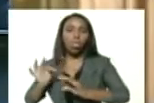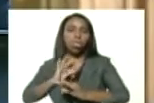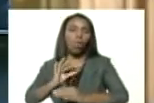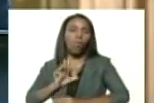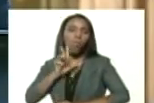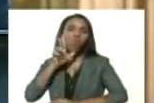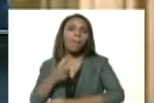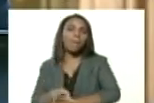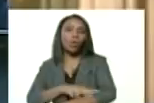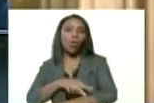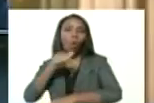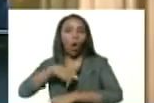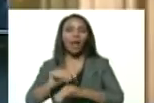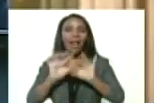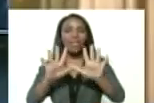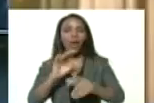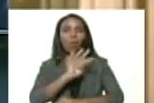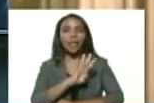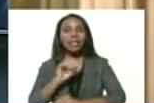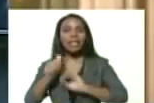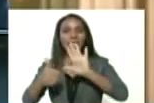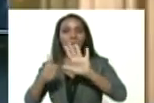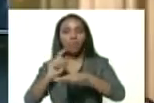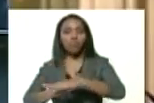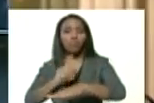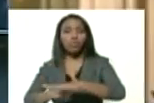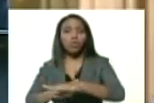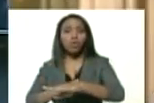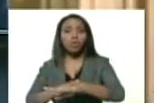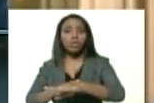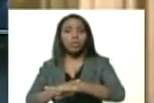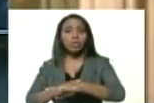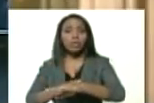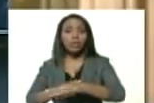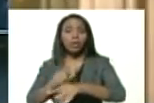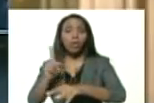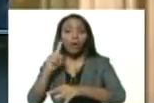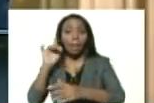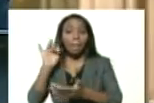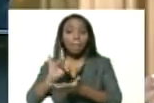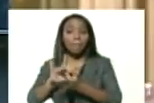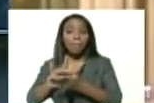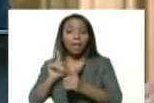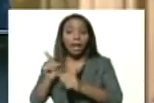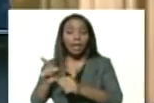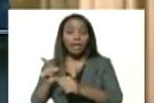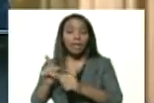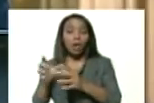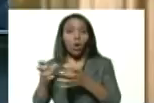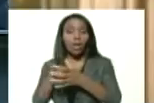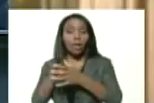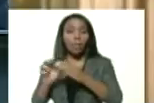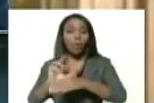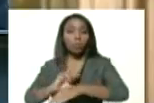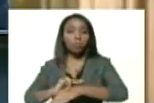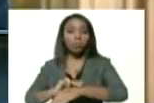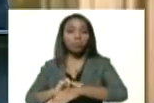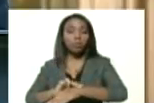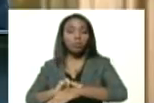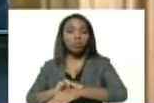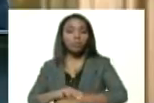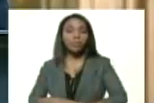a las 10 y 46 minutos con la presencia de los equipos médicos